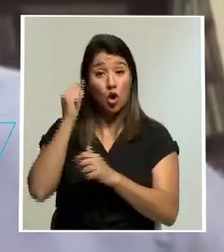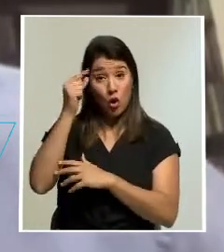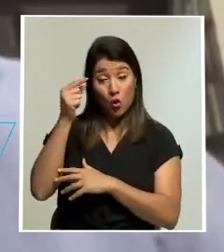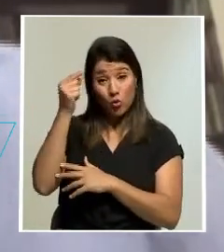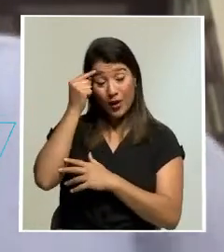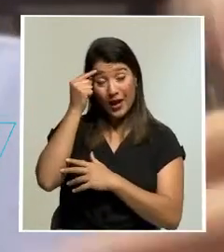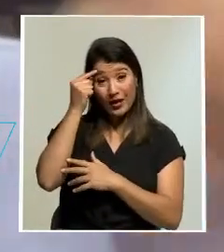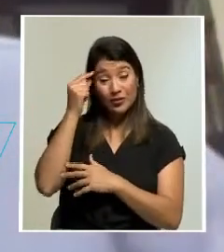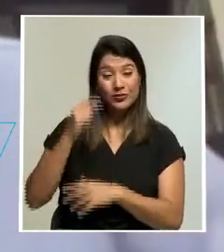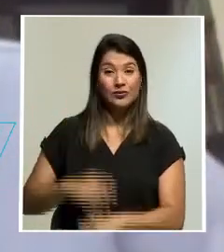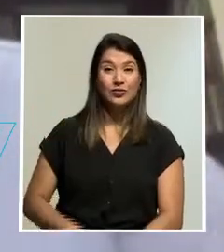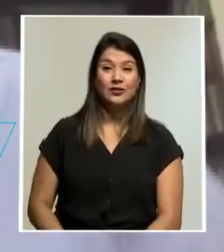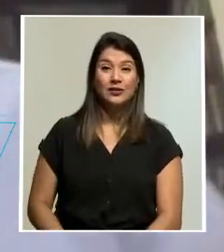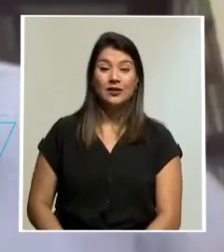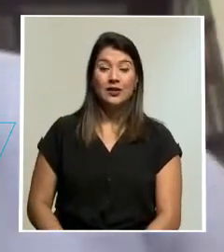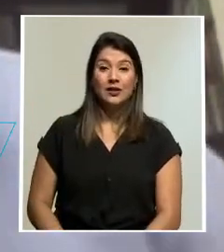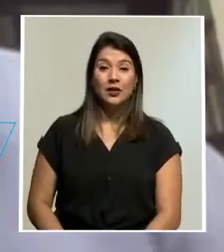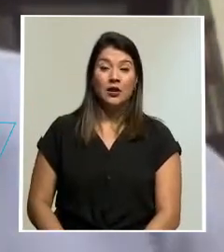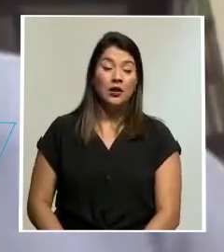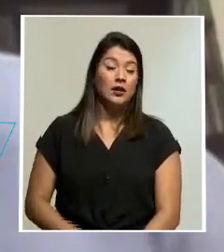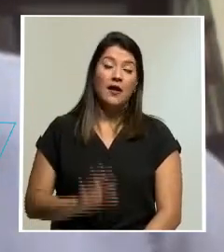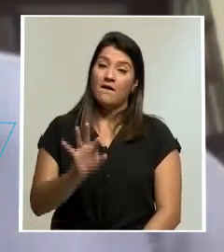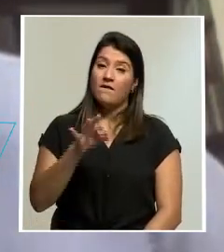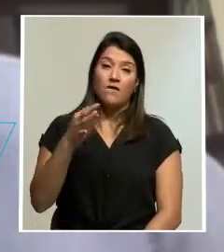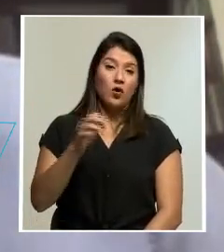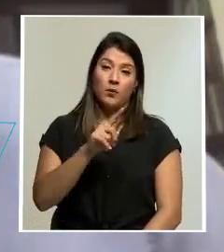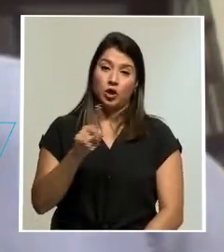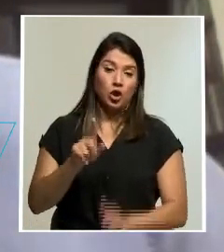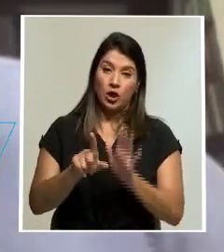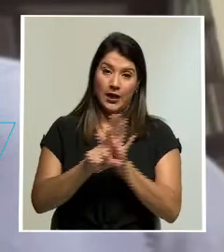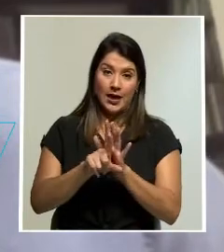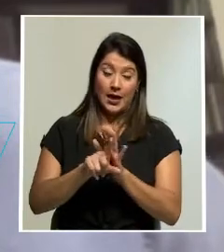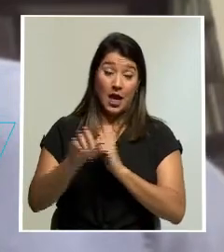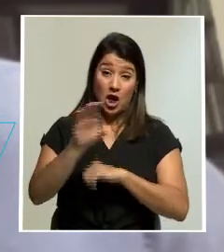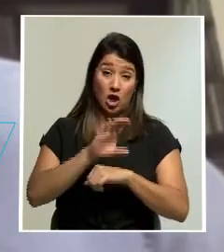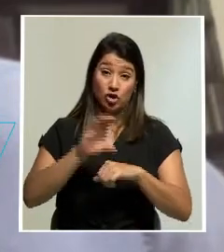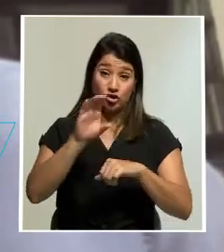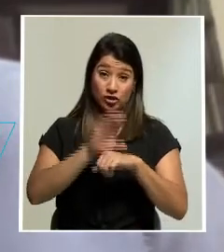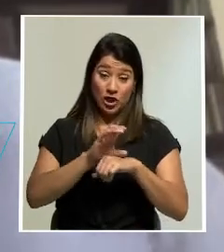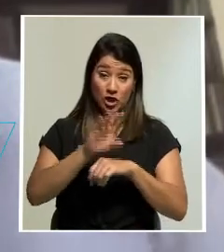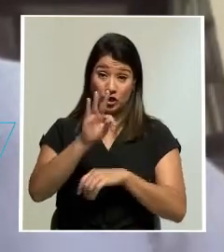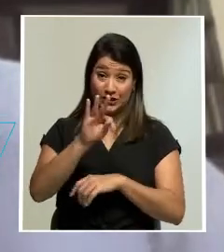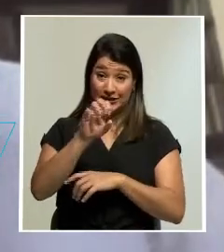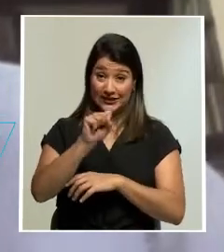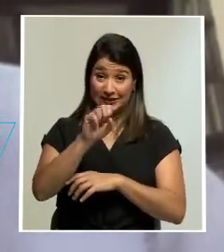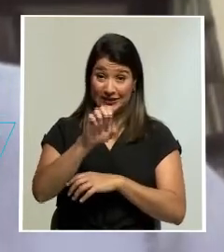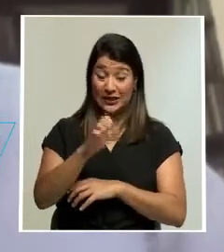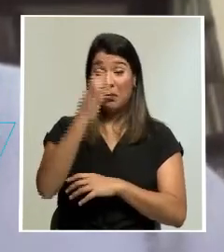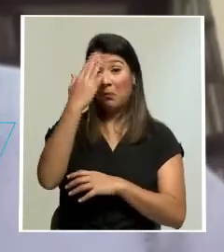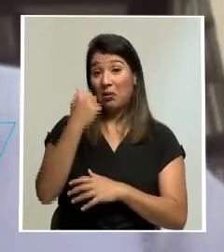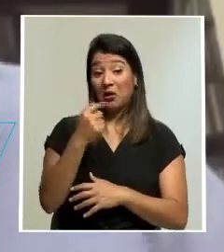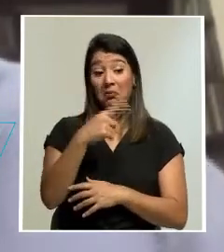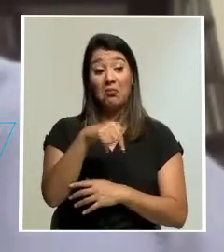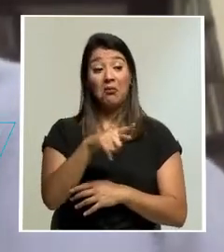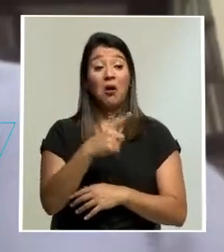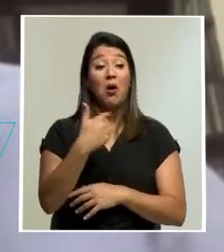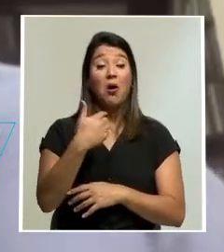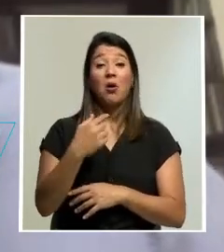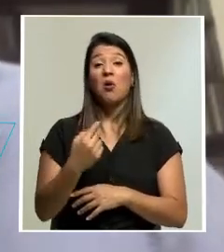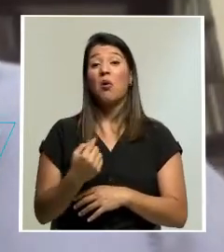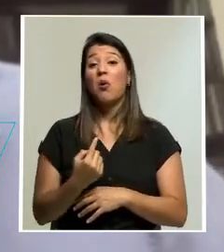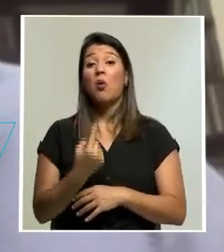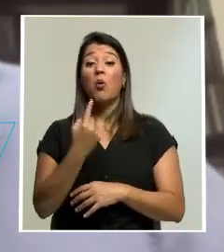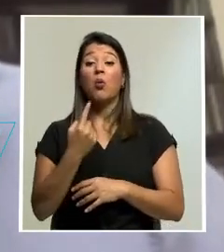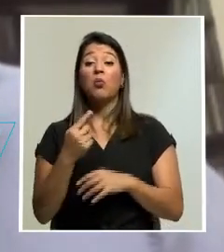la manera completamente ilegal, el Consejo Supremo Electoral, porque unos señores pusieron un reclamo contra